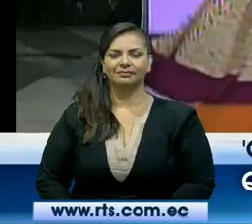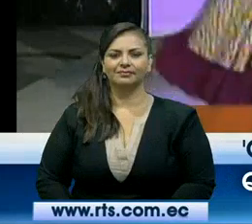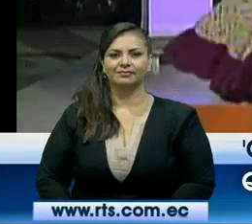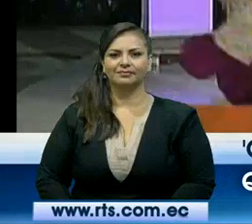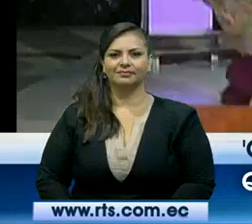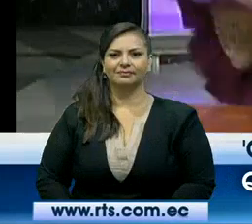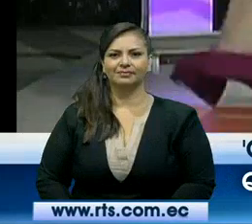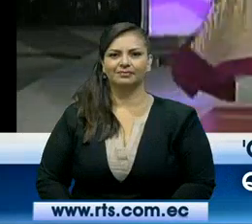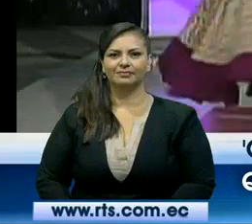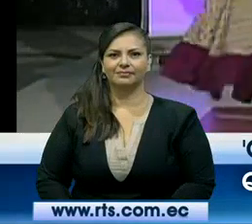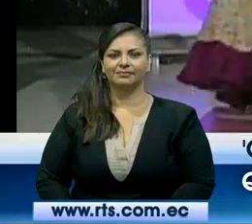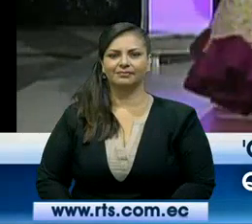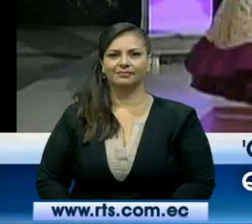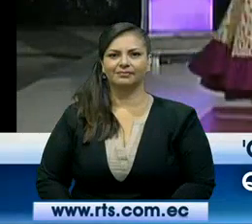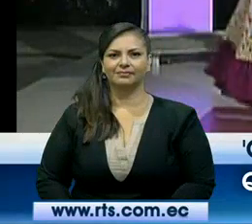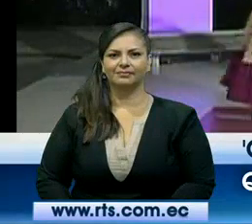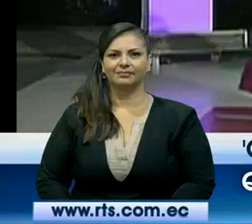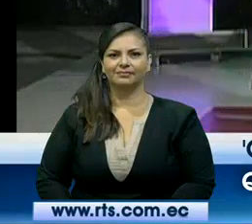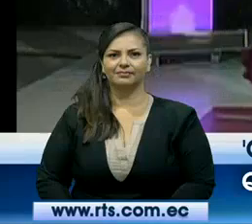con esa intención